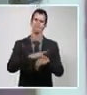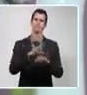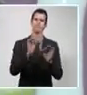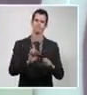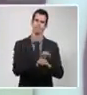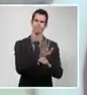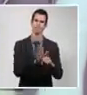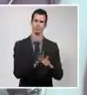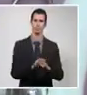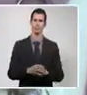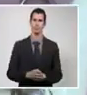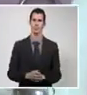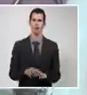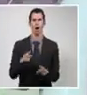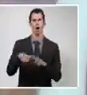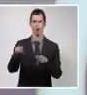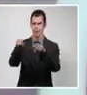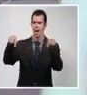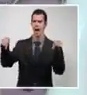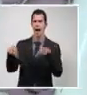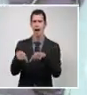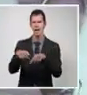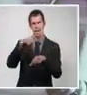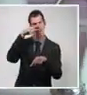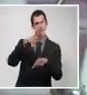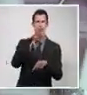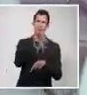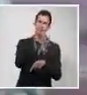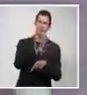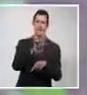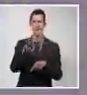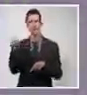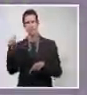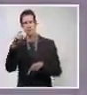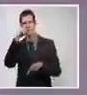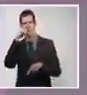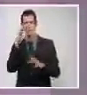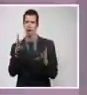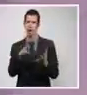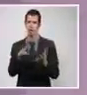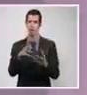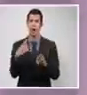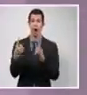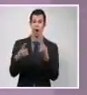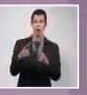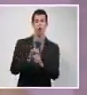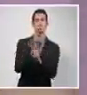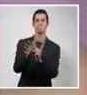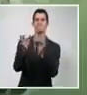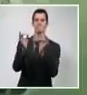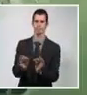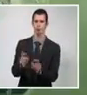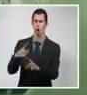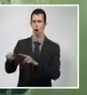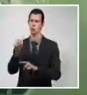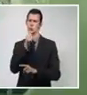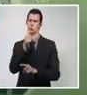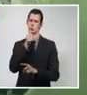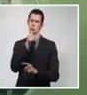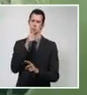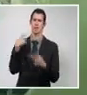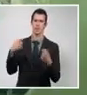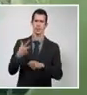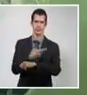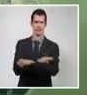10 años, también positivos a la COVID-19. Otros con sospechas. Nosotros queremos hacer una